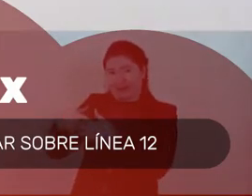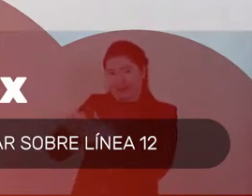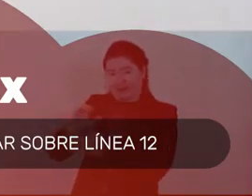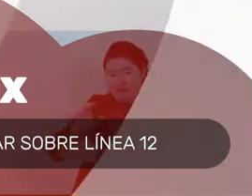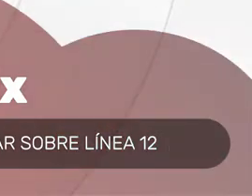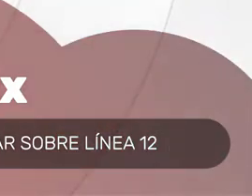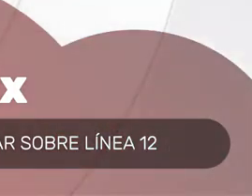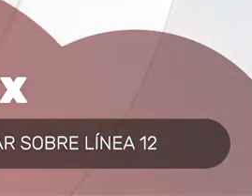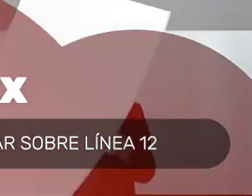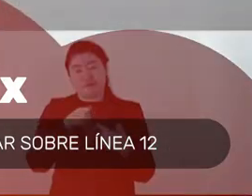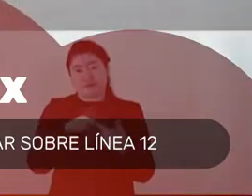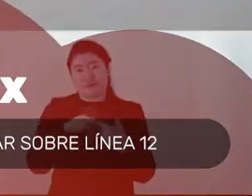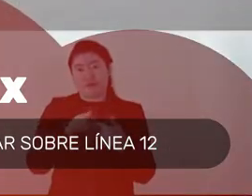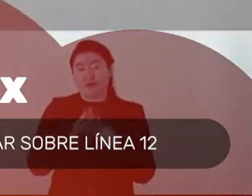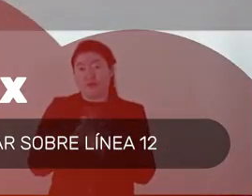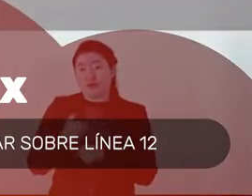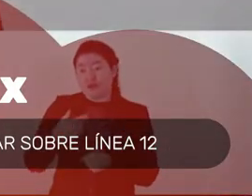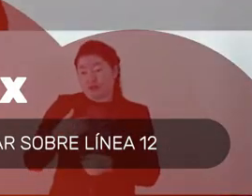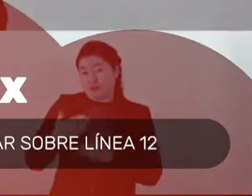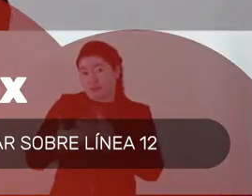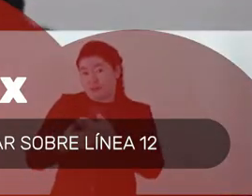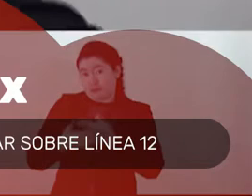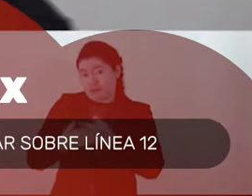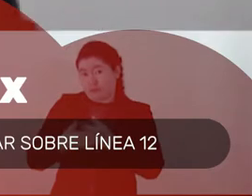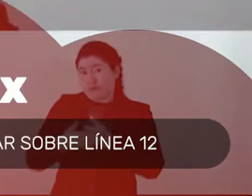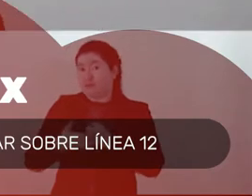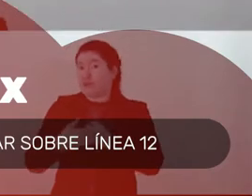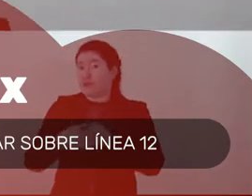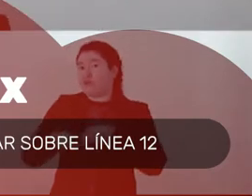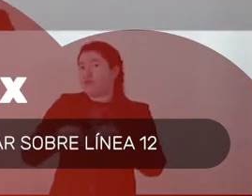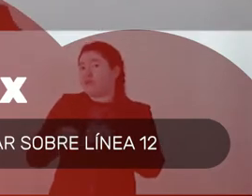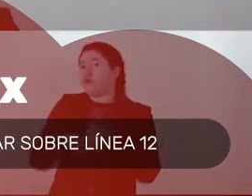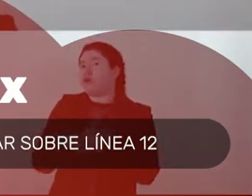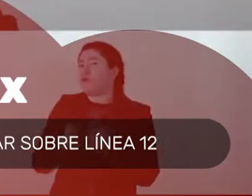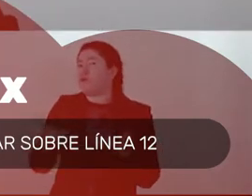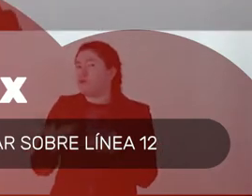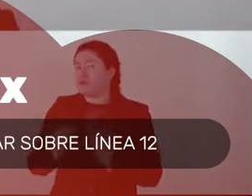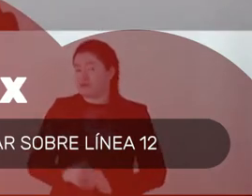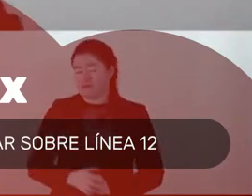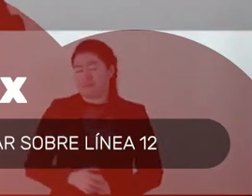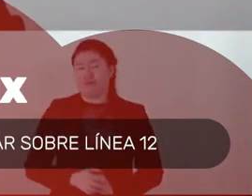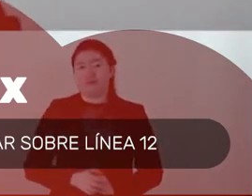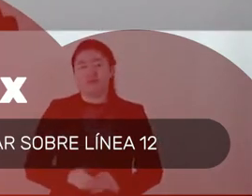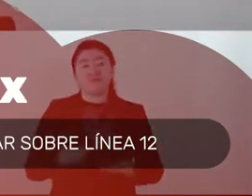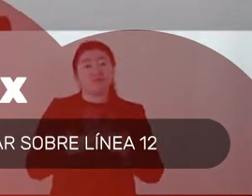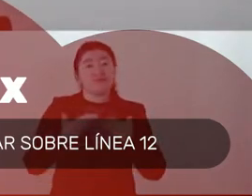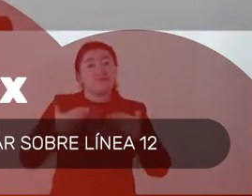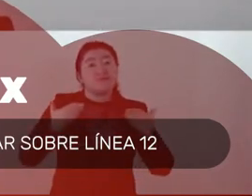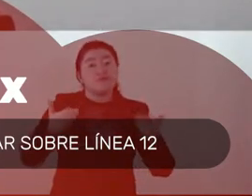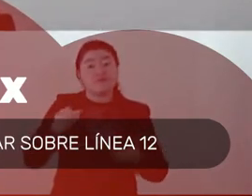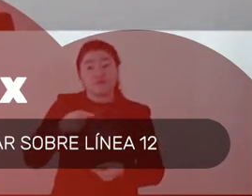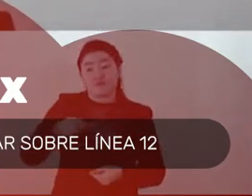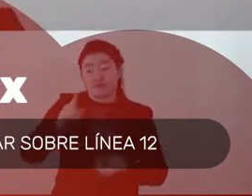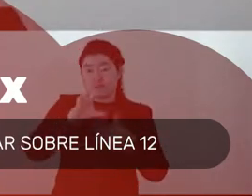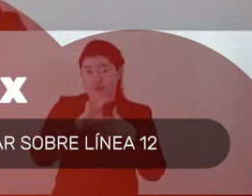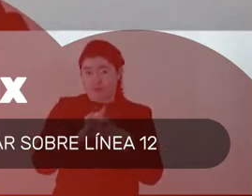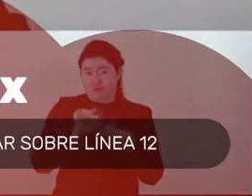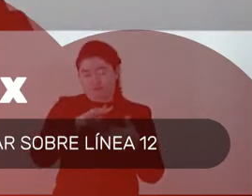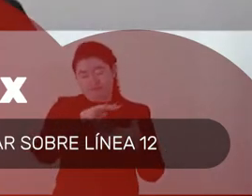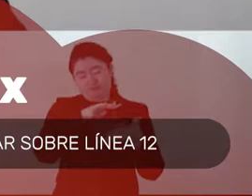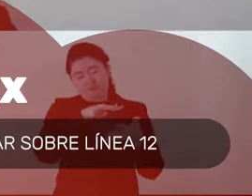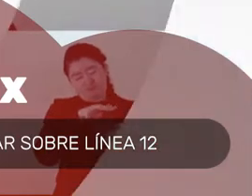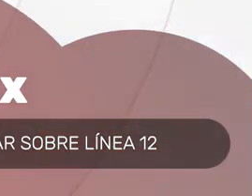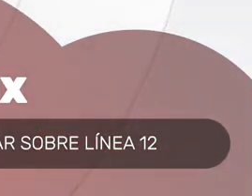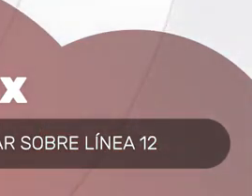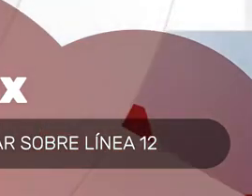empresa DNV. El secretario de Obras y Servicios, Jesús Antonio Esteban Medina, informó en conferencia de prensa que se encontraron las siguientes deficiencias en el